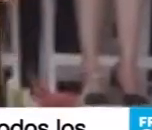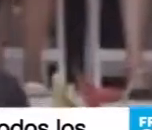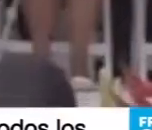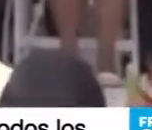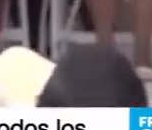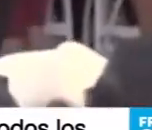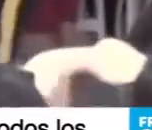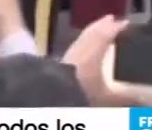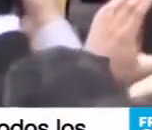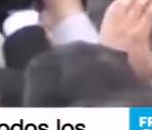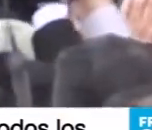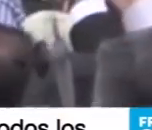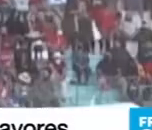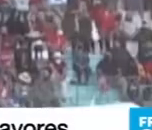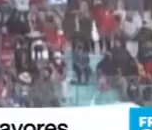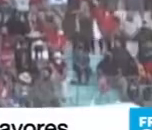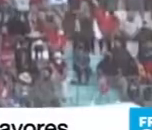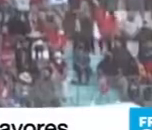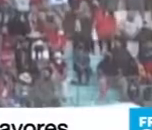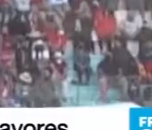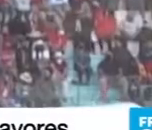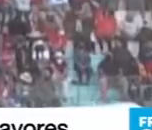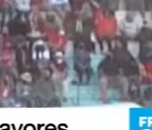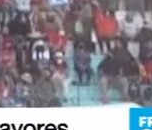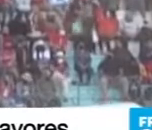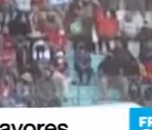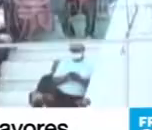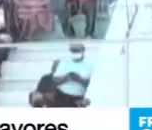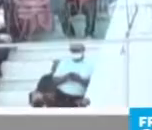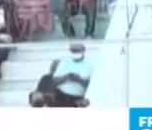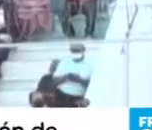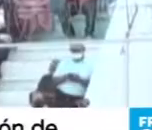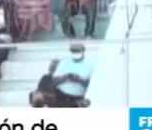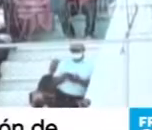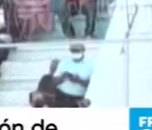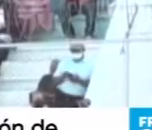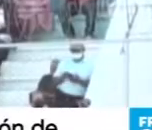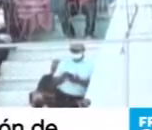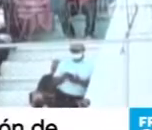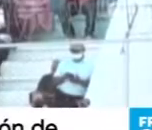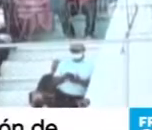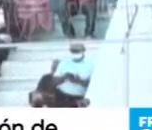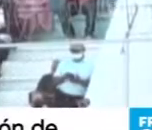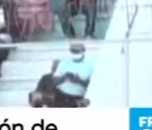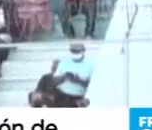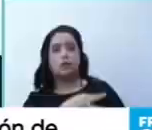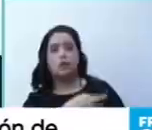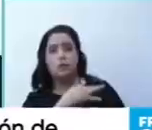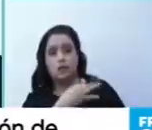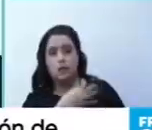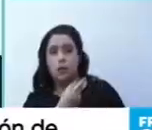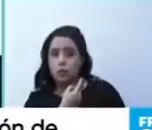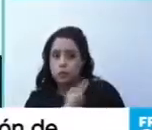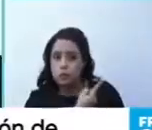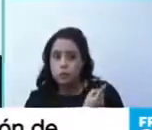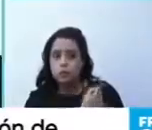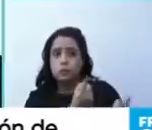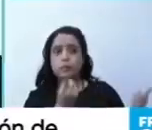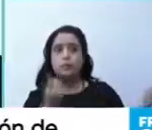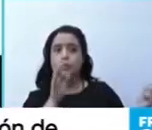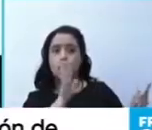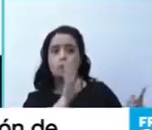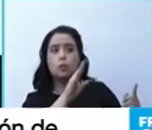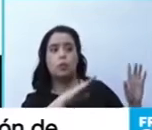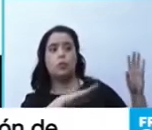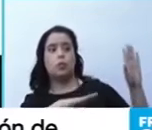daño le ha hecho al país con el acompañamiento de las naciones unidas- se espera combatir ambos flagelos que han sumido